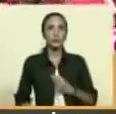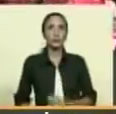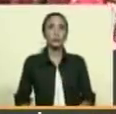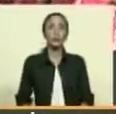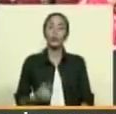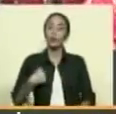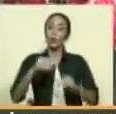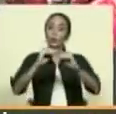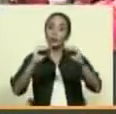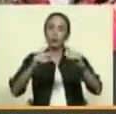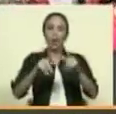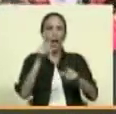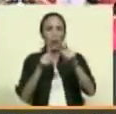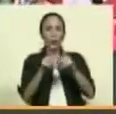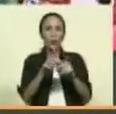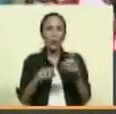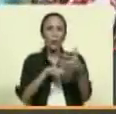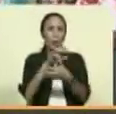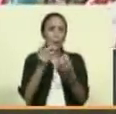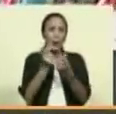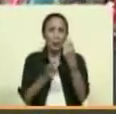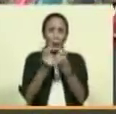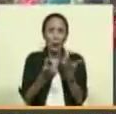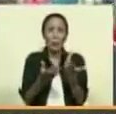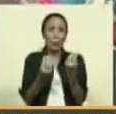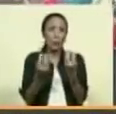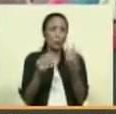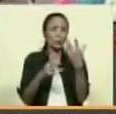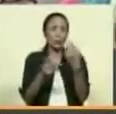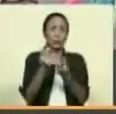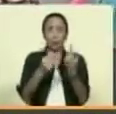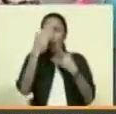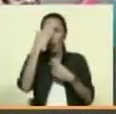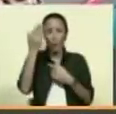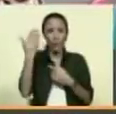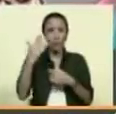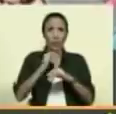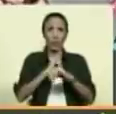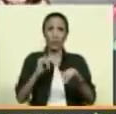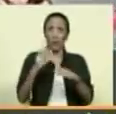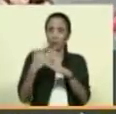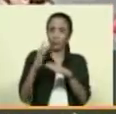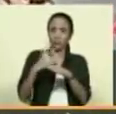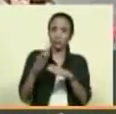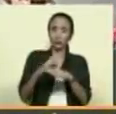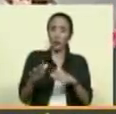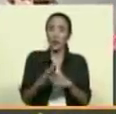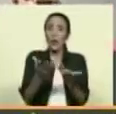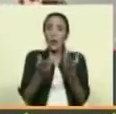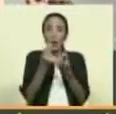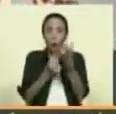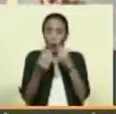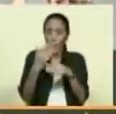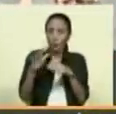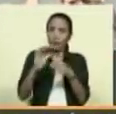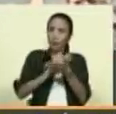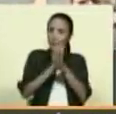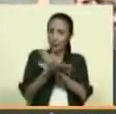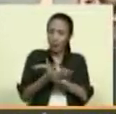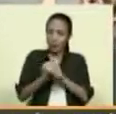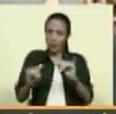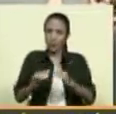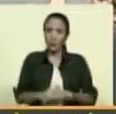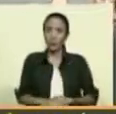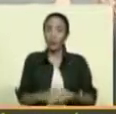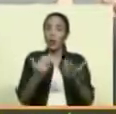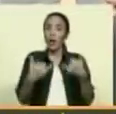tenemos que quitarnos de encima la guerra económica ya, tenemos que sacudir la guerra económica y